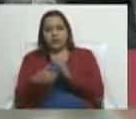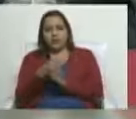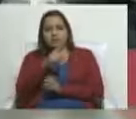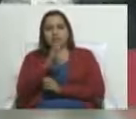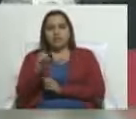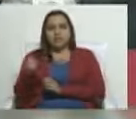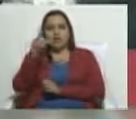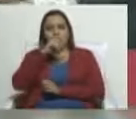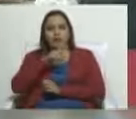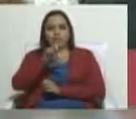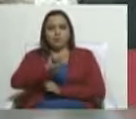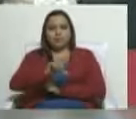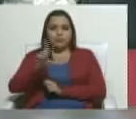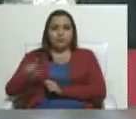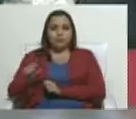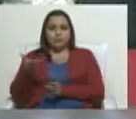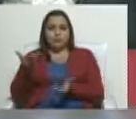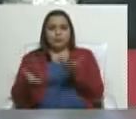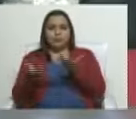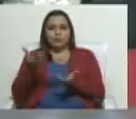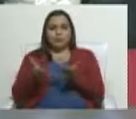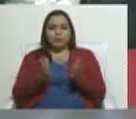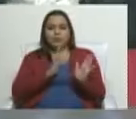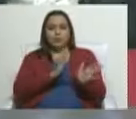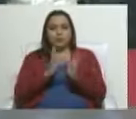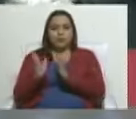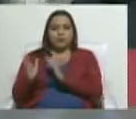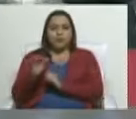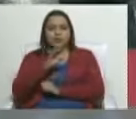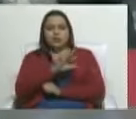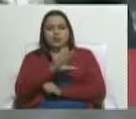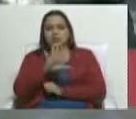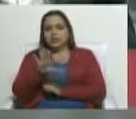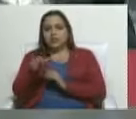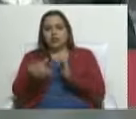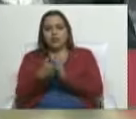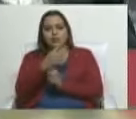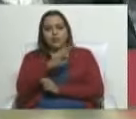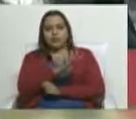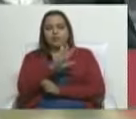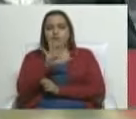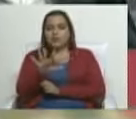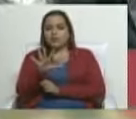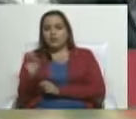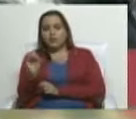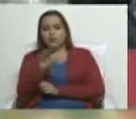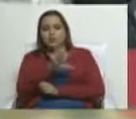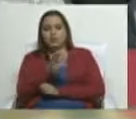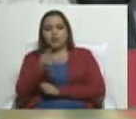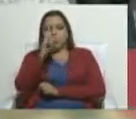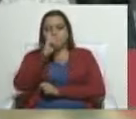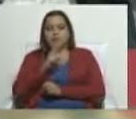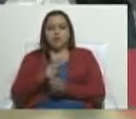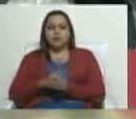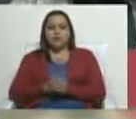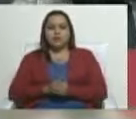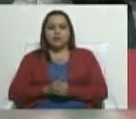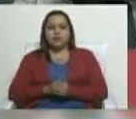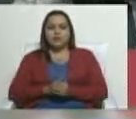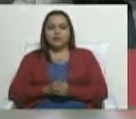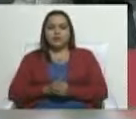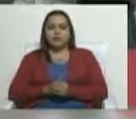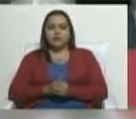muy reducida en comparación con la estructura etaria entre 35 a 45, 50 años, ¿no? Y ahí es donde vemos